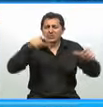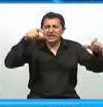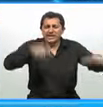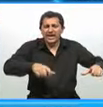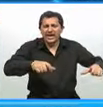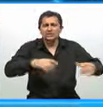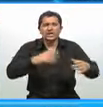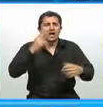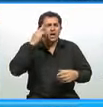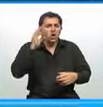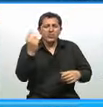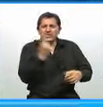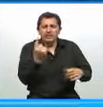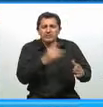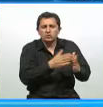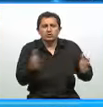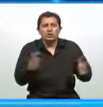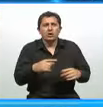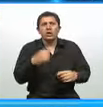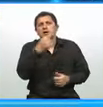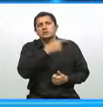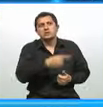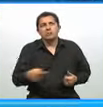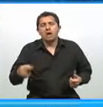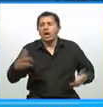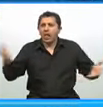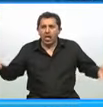dentro de los 90 minutos y no estar toda la semana